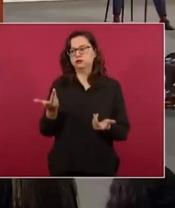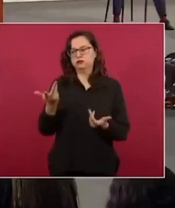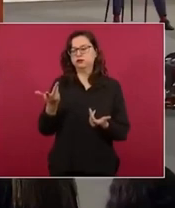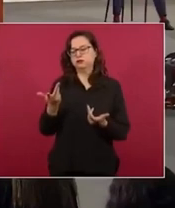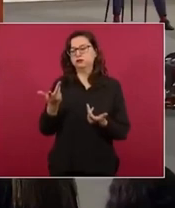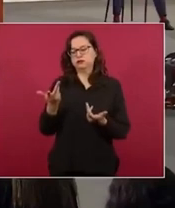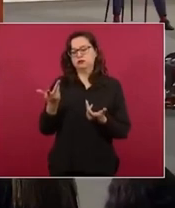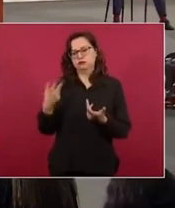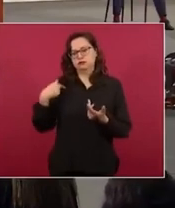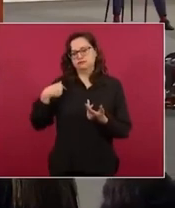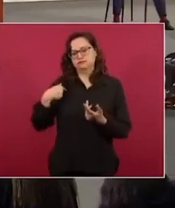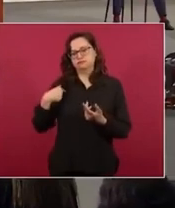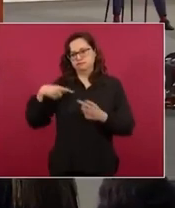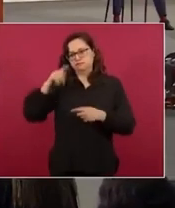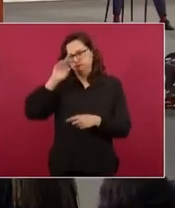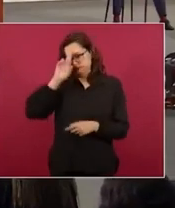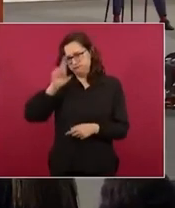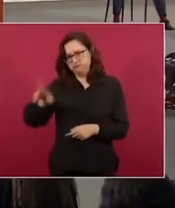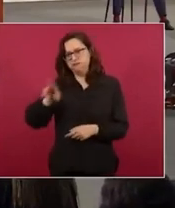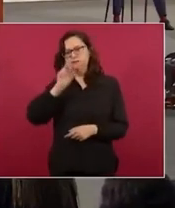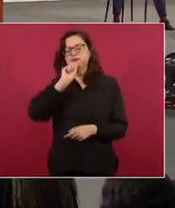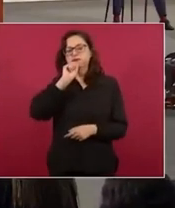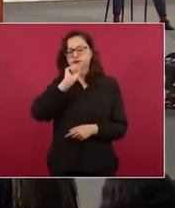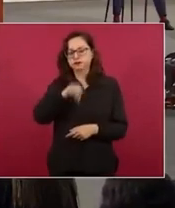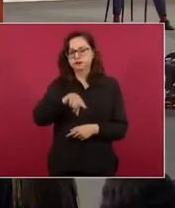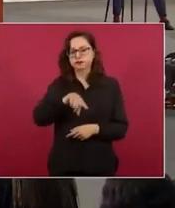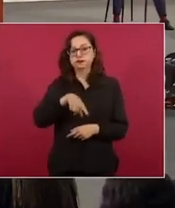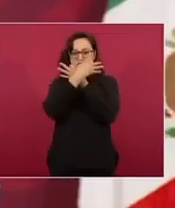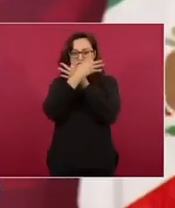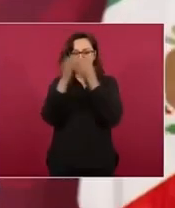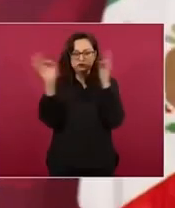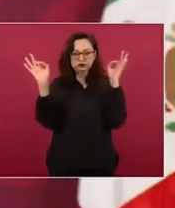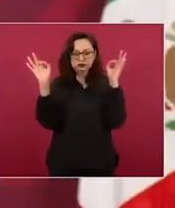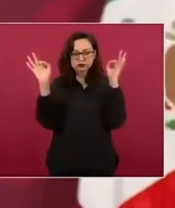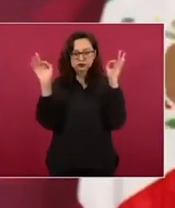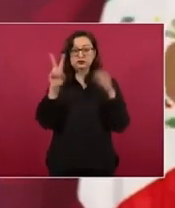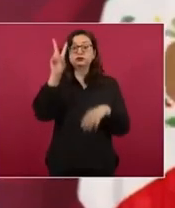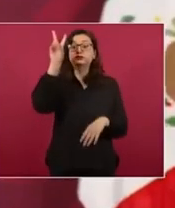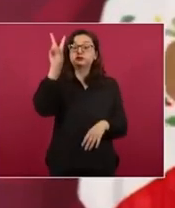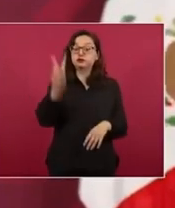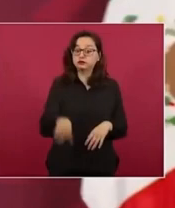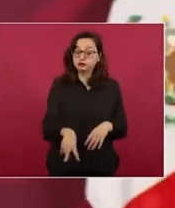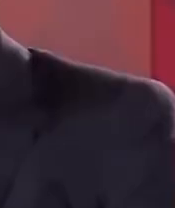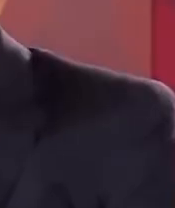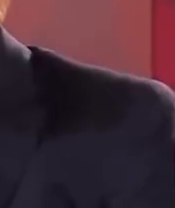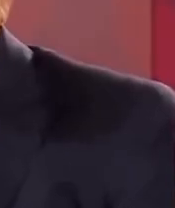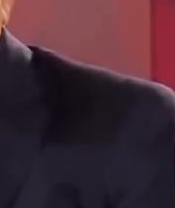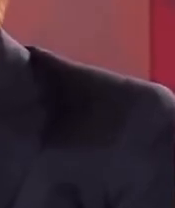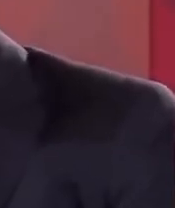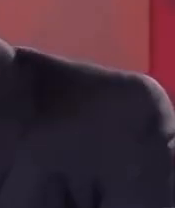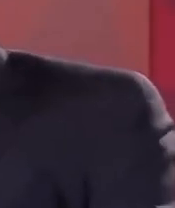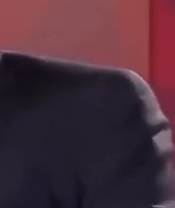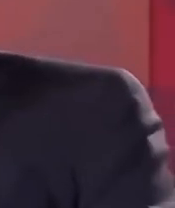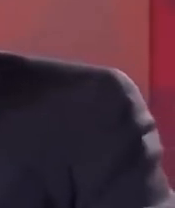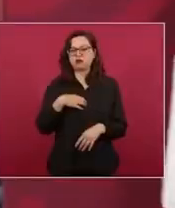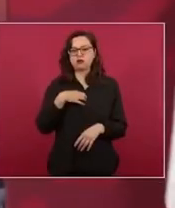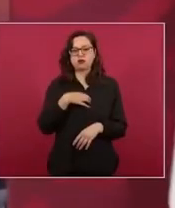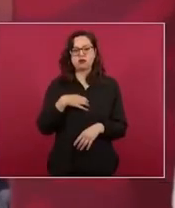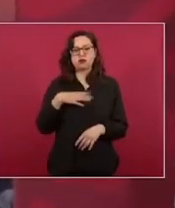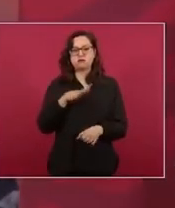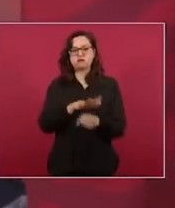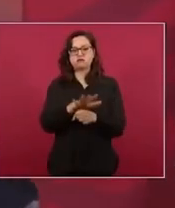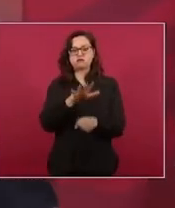también expresar abiertamente mi gran satisfacción por constatar